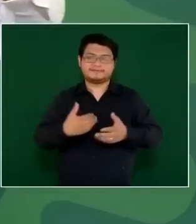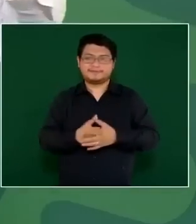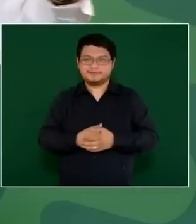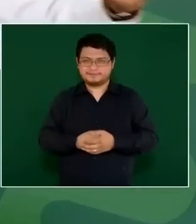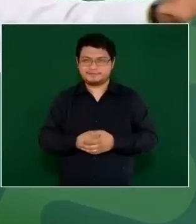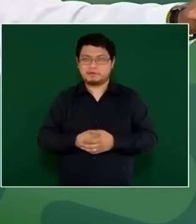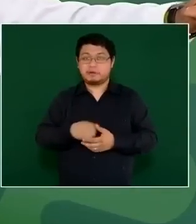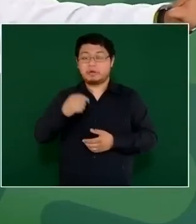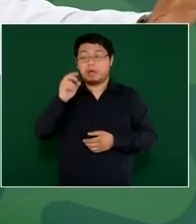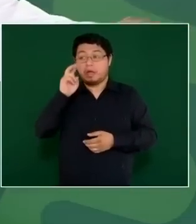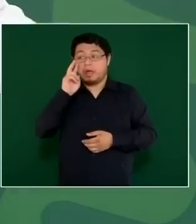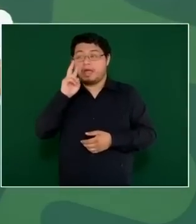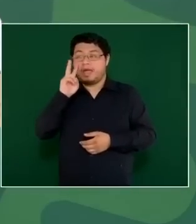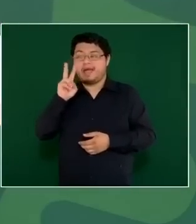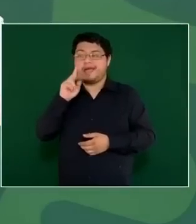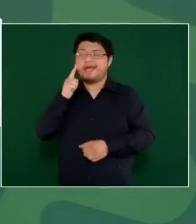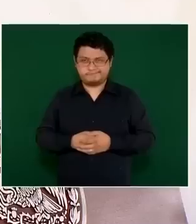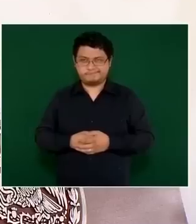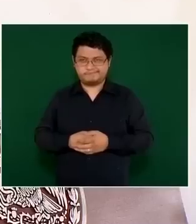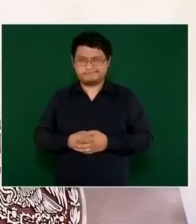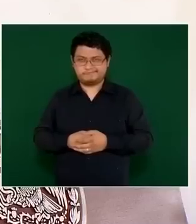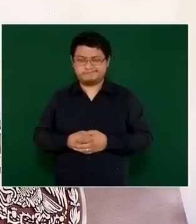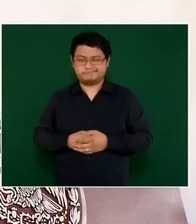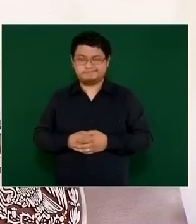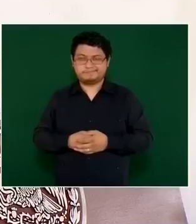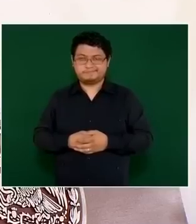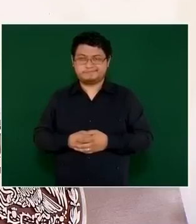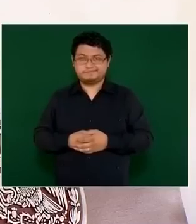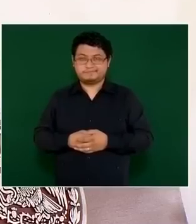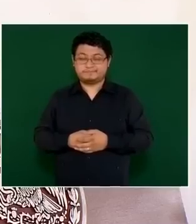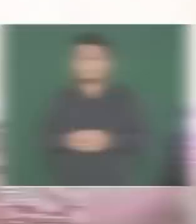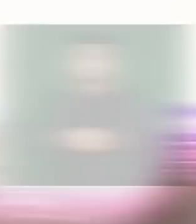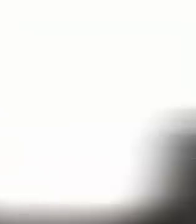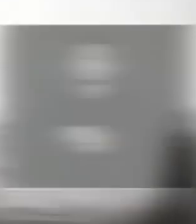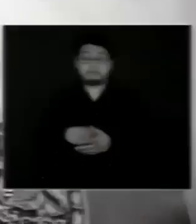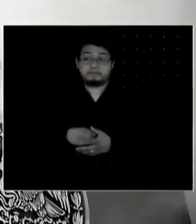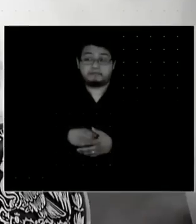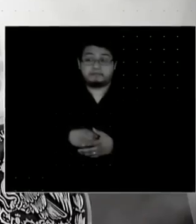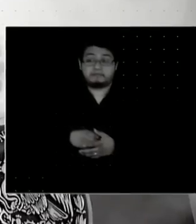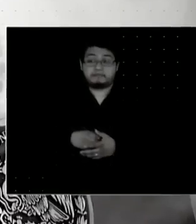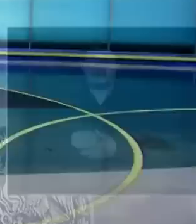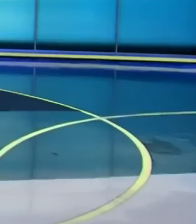para ver si me entrampaban